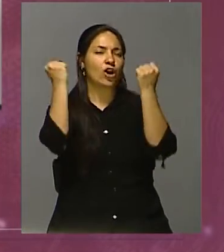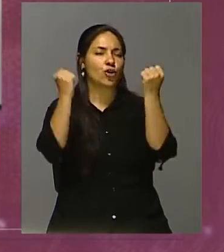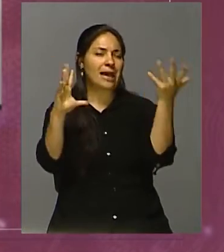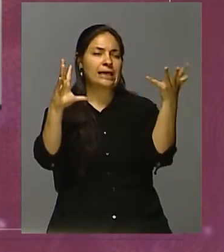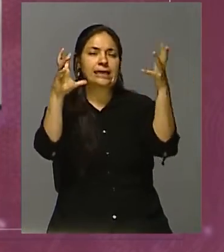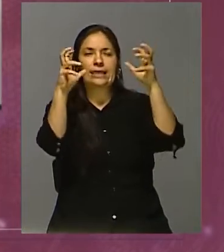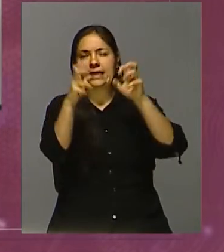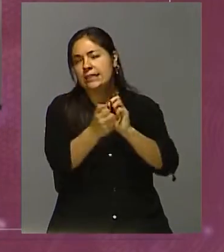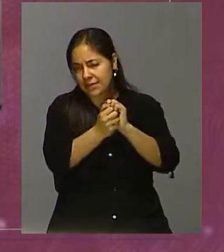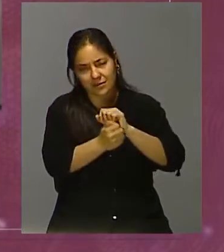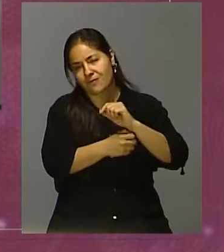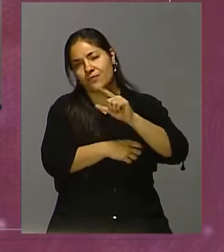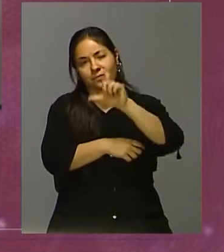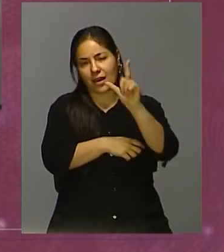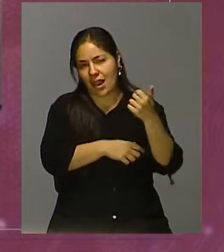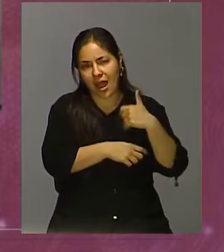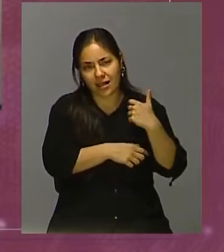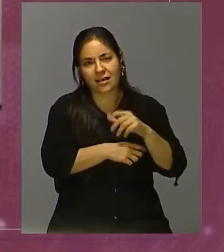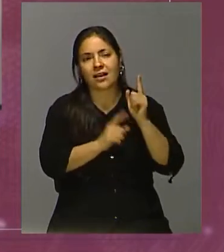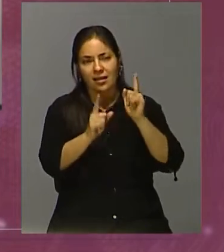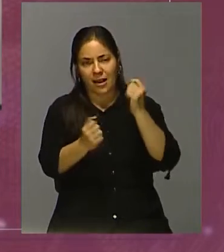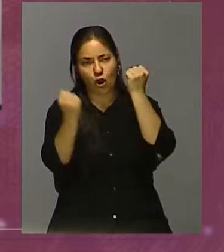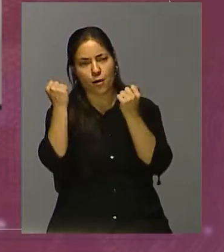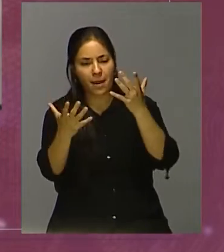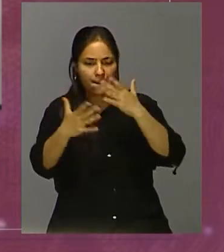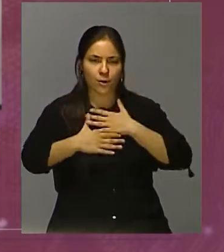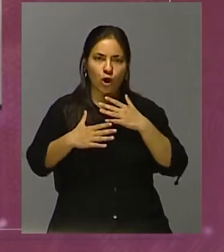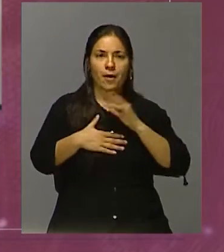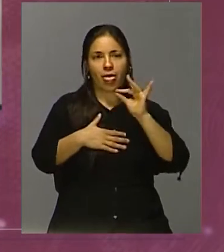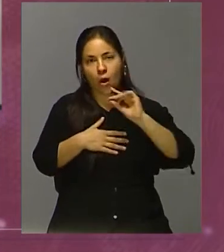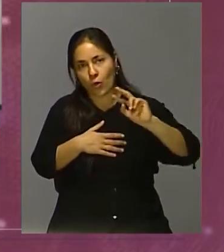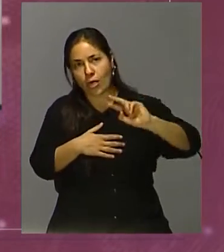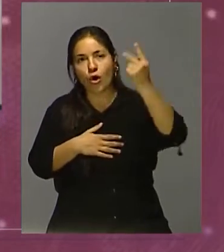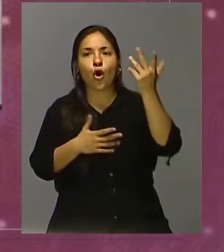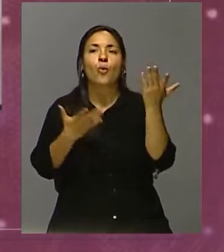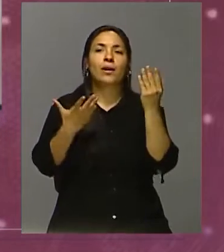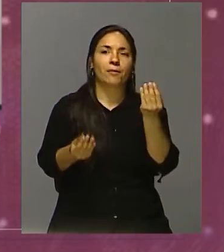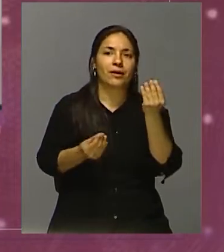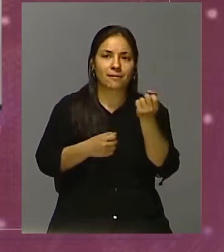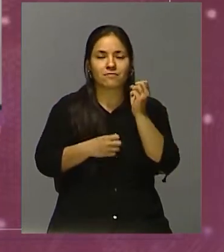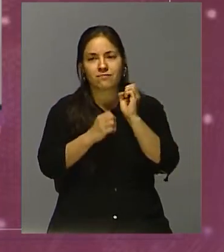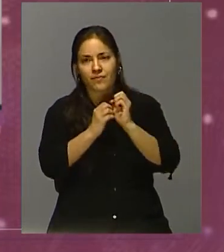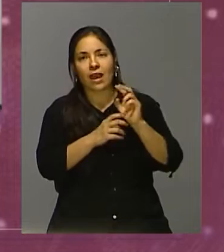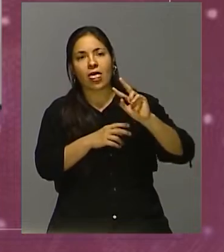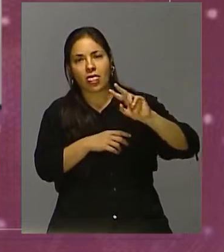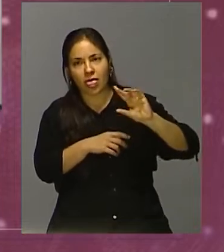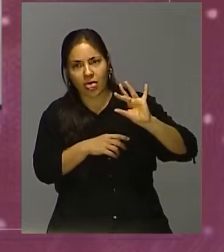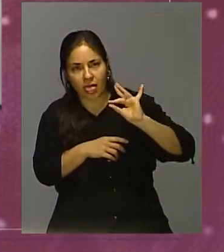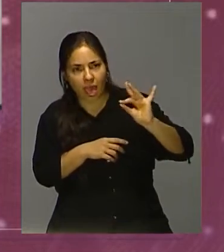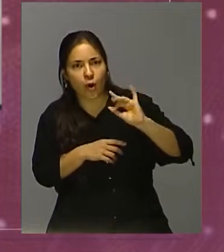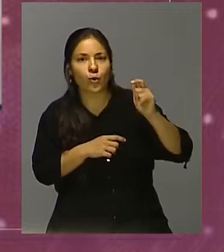argentinos nos afectan y obviamente afectan nuestra economía, provocan que nos endeudemos más, porque empezamos a endeudarnos de un lado para